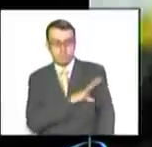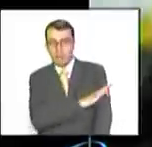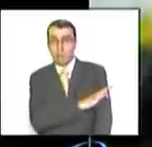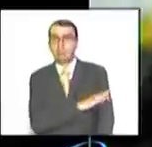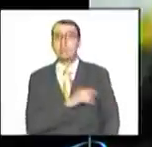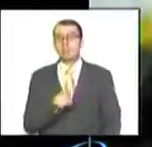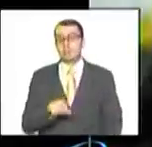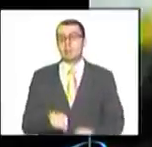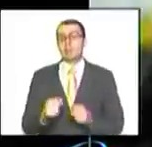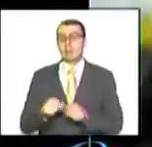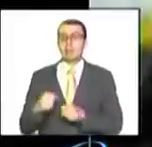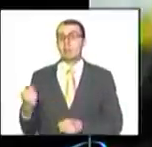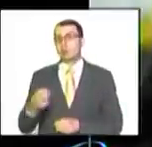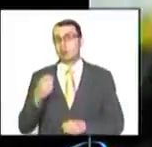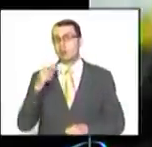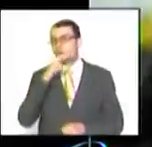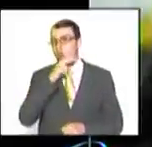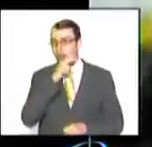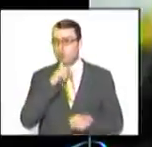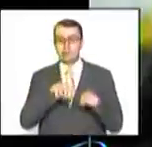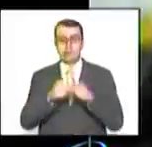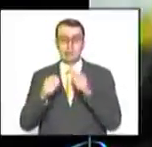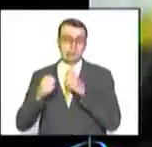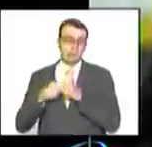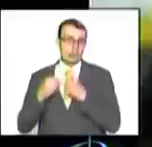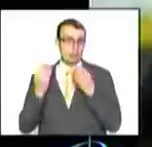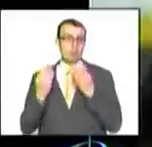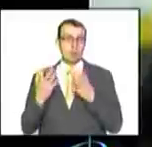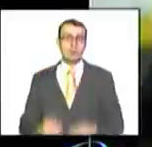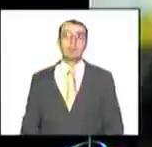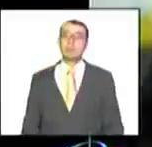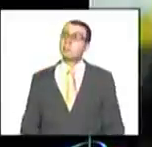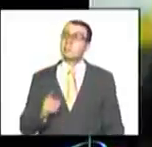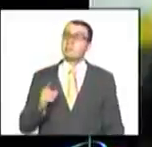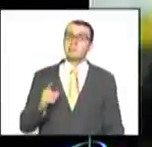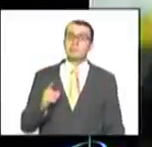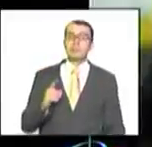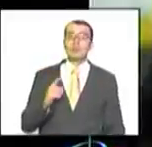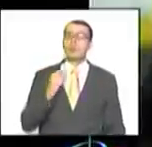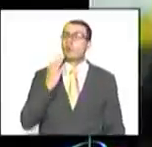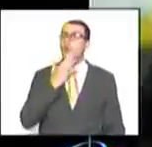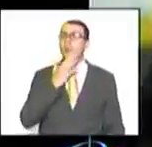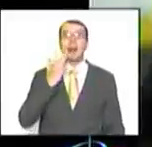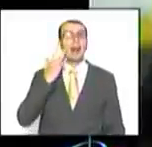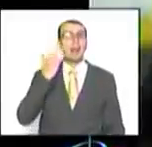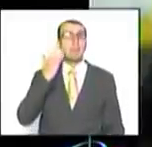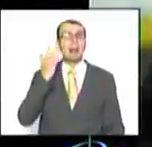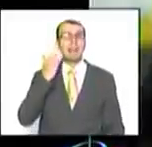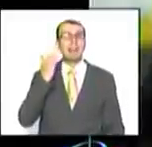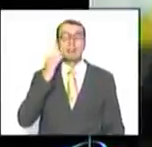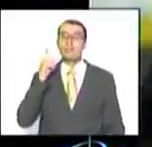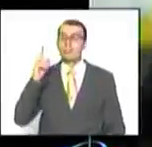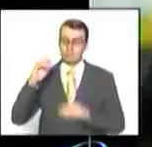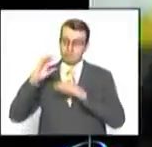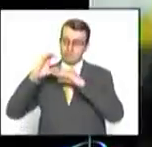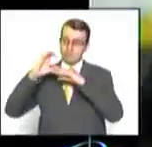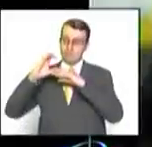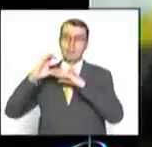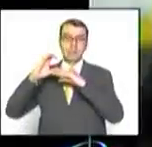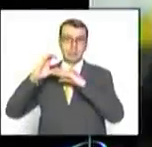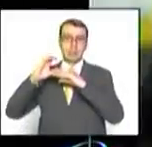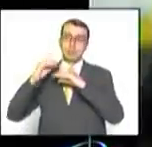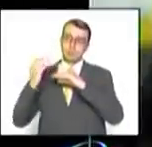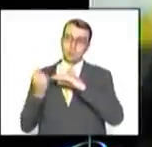Ahí está centrifugado. Ahí está. El color amarillo que vemos es el que nosotros utilizamos. Desde luego, el laboratorio nos manda a